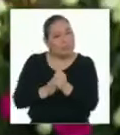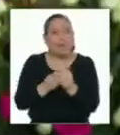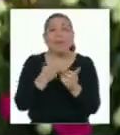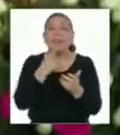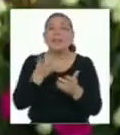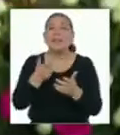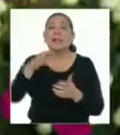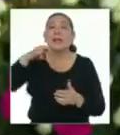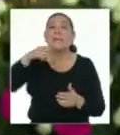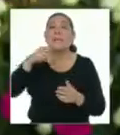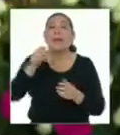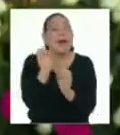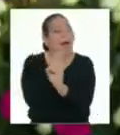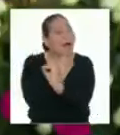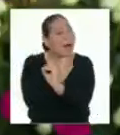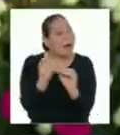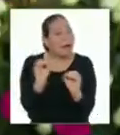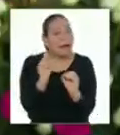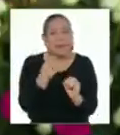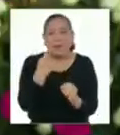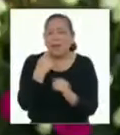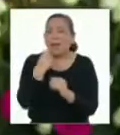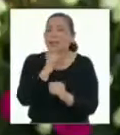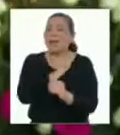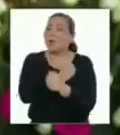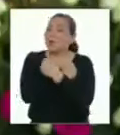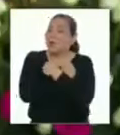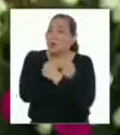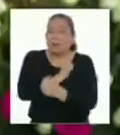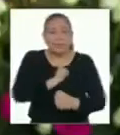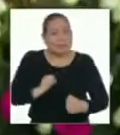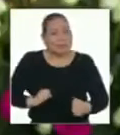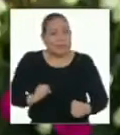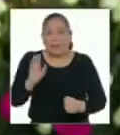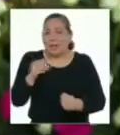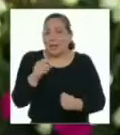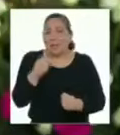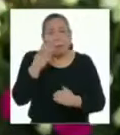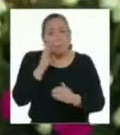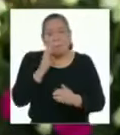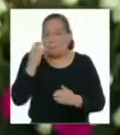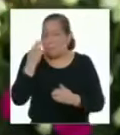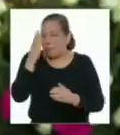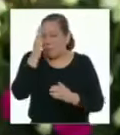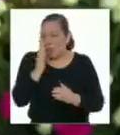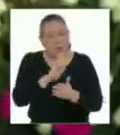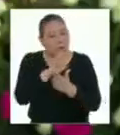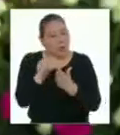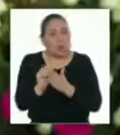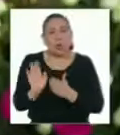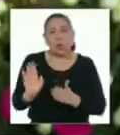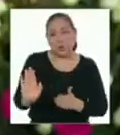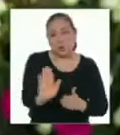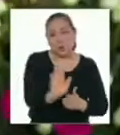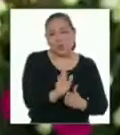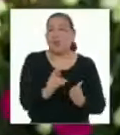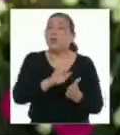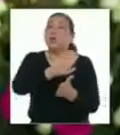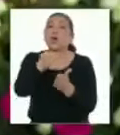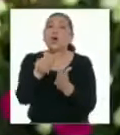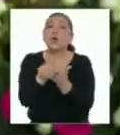dice: a nadie llamen Señor, a nadie llamen Padre, todos ustedes